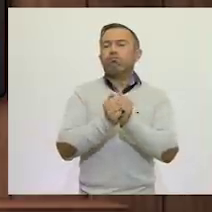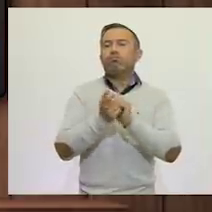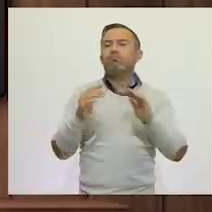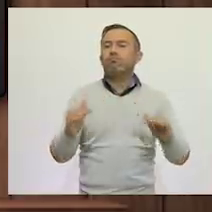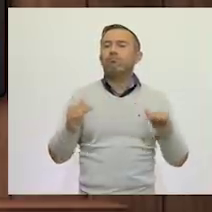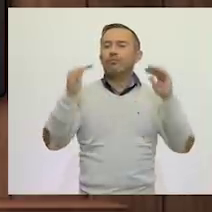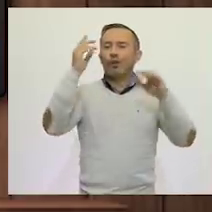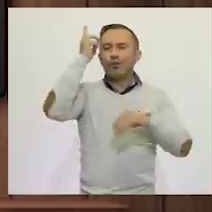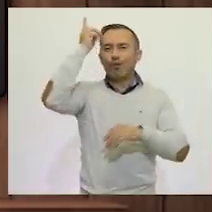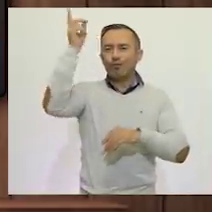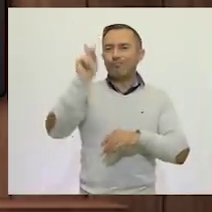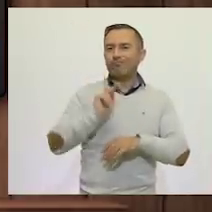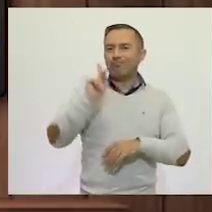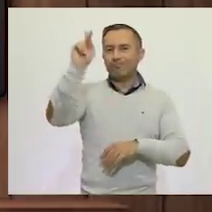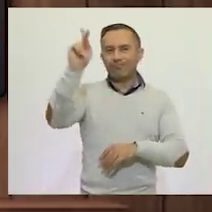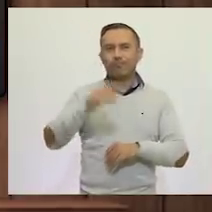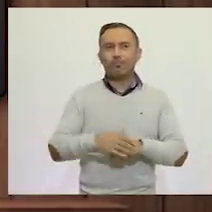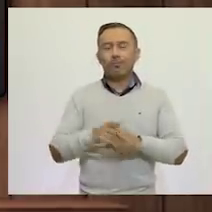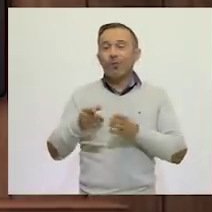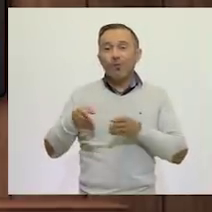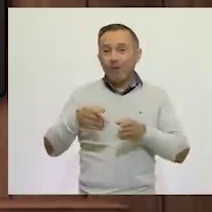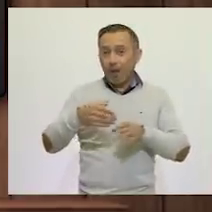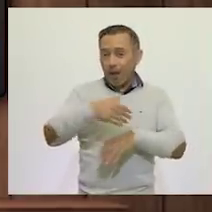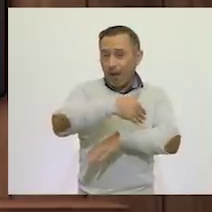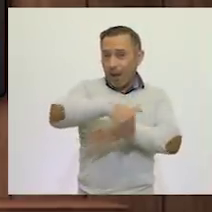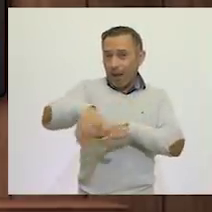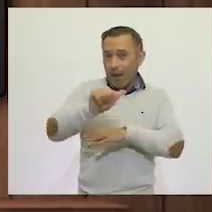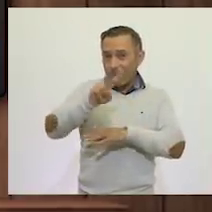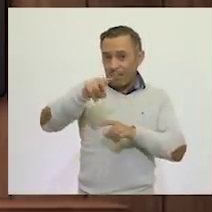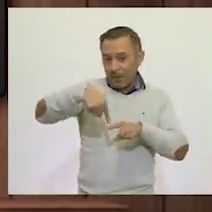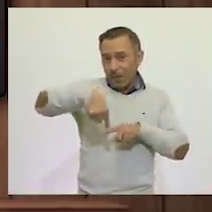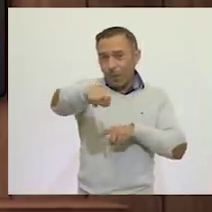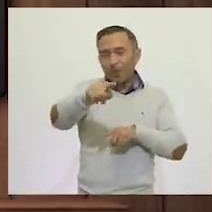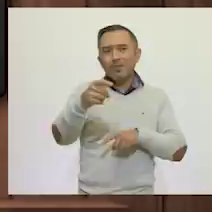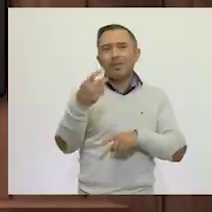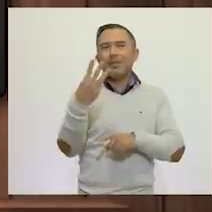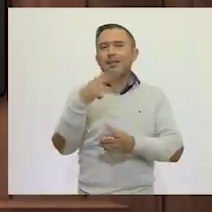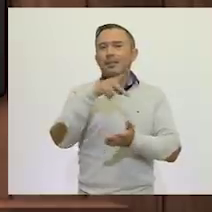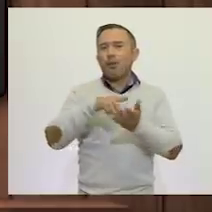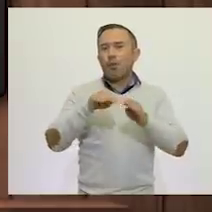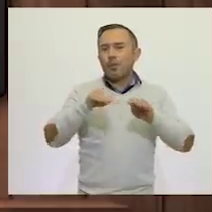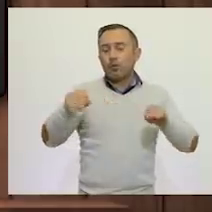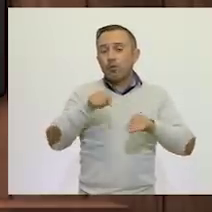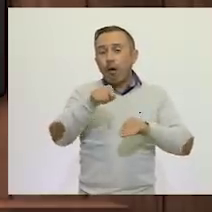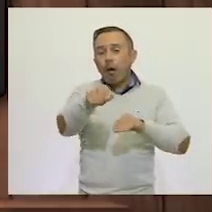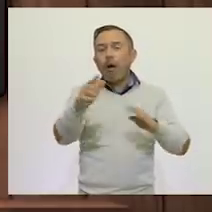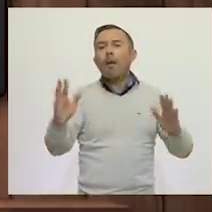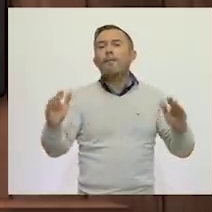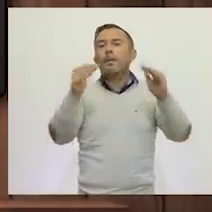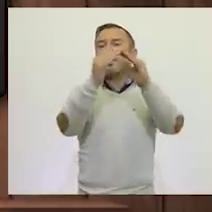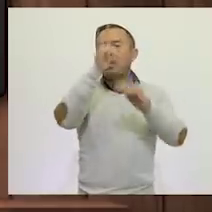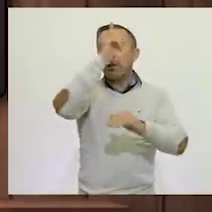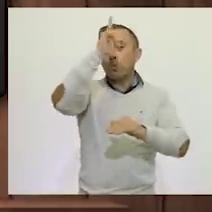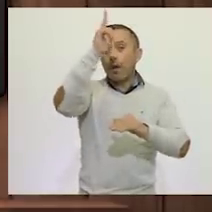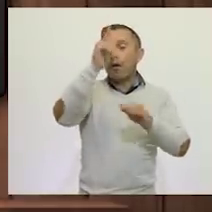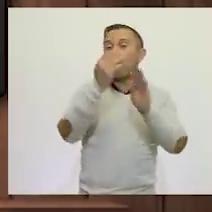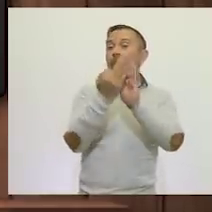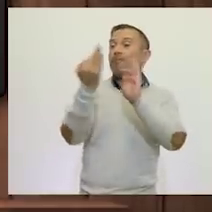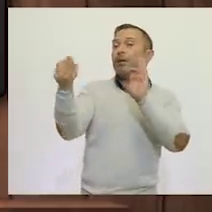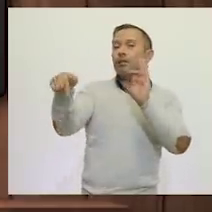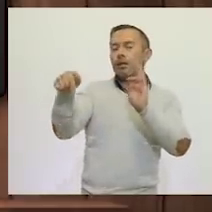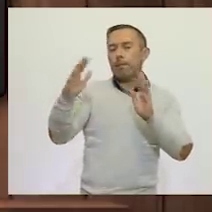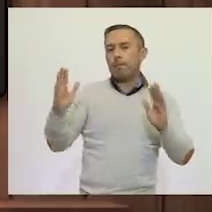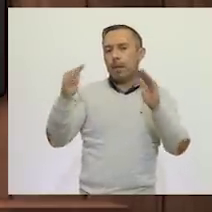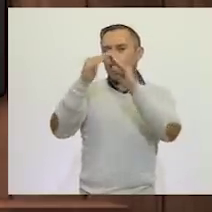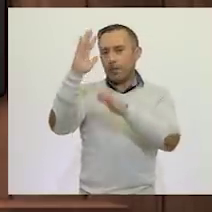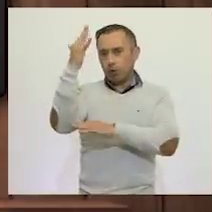muertos, el eje central de la ciudad, medía más de 3 kilómetros y desembocaba en la plaza de la pirámide de la luna, enfrente de la pirámide del sol. Los astros